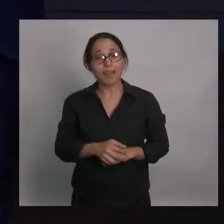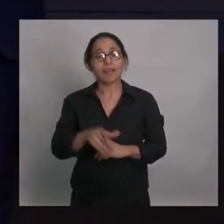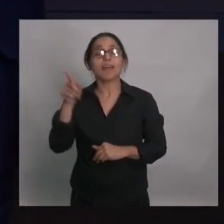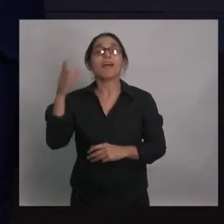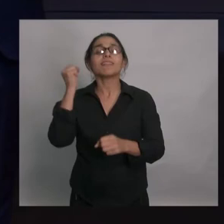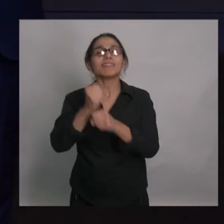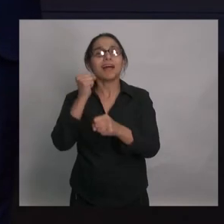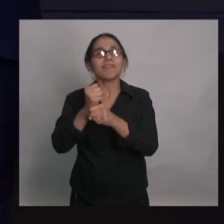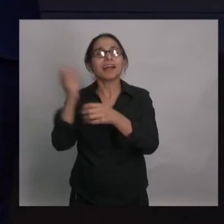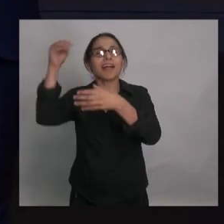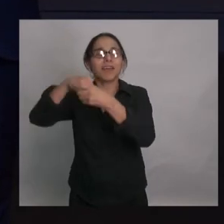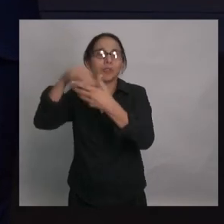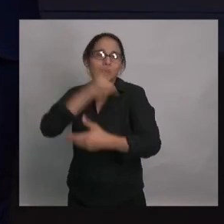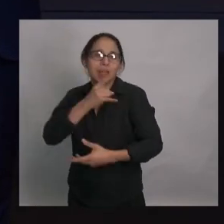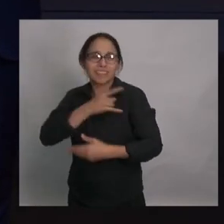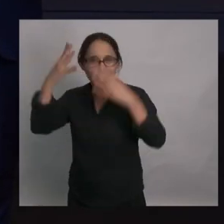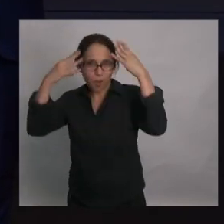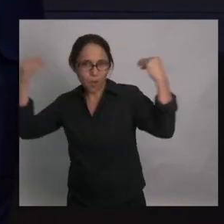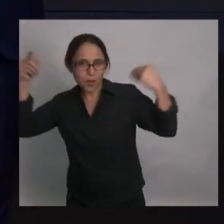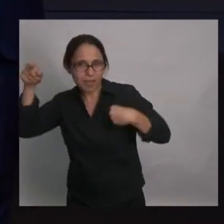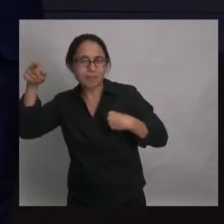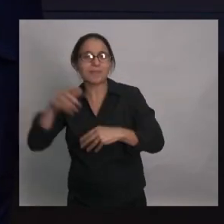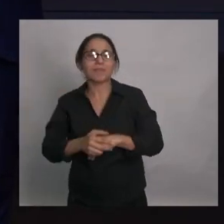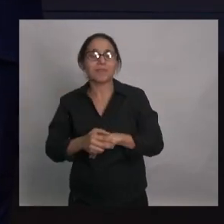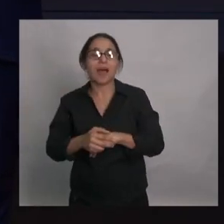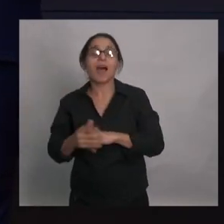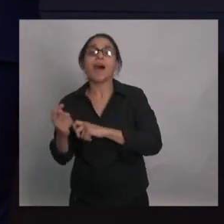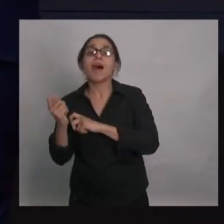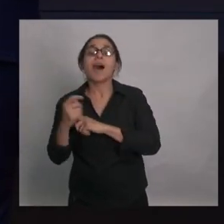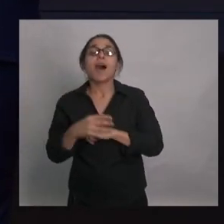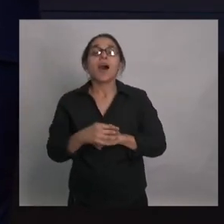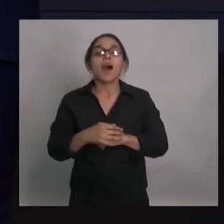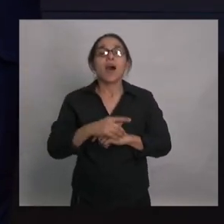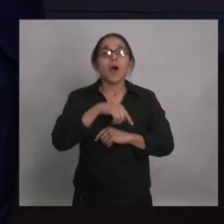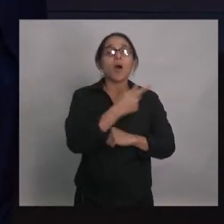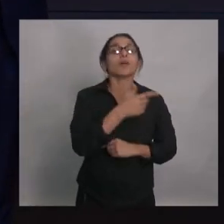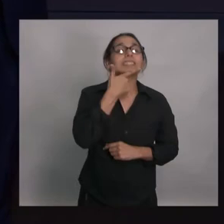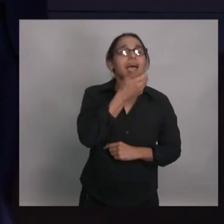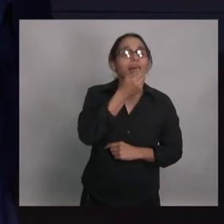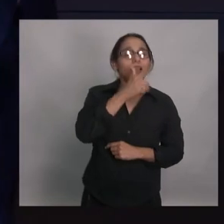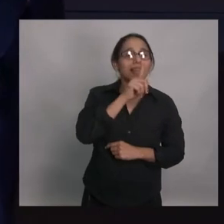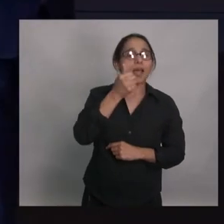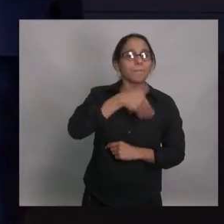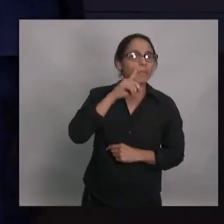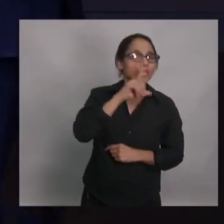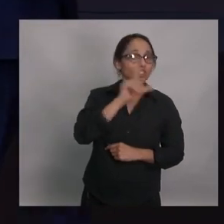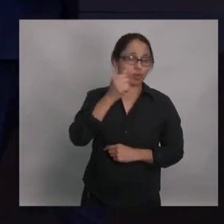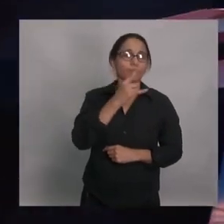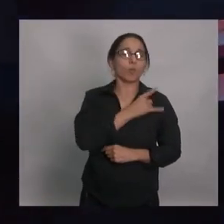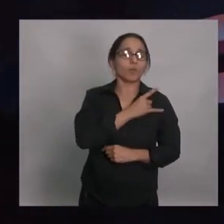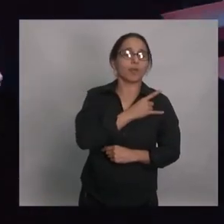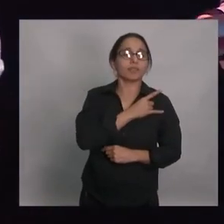de holanda y le entrega el premio ana jaramillo rectora de la universidad nacional de lanús de la argentina